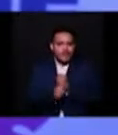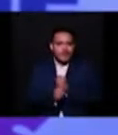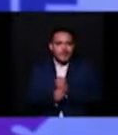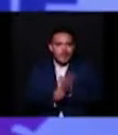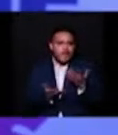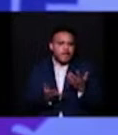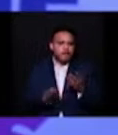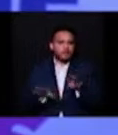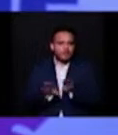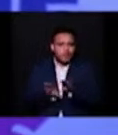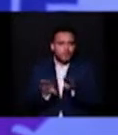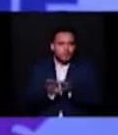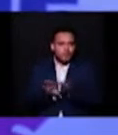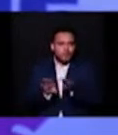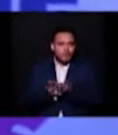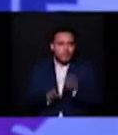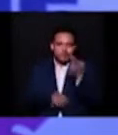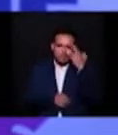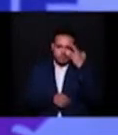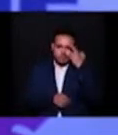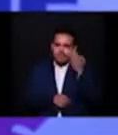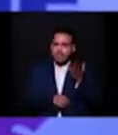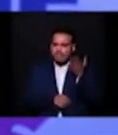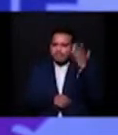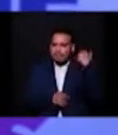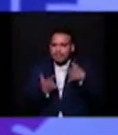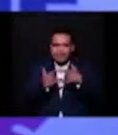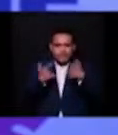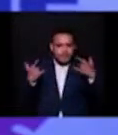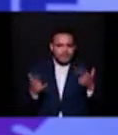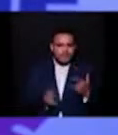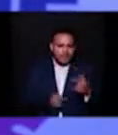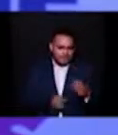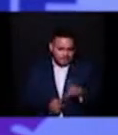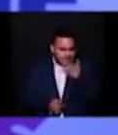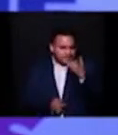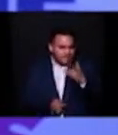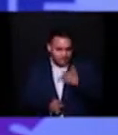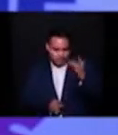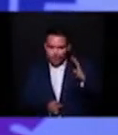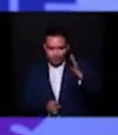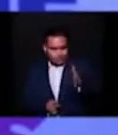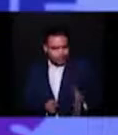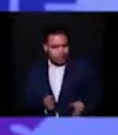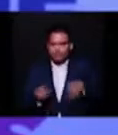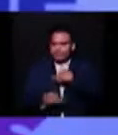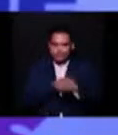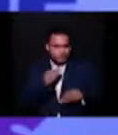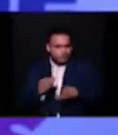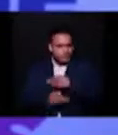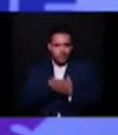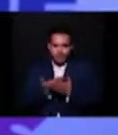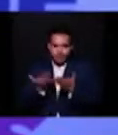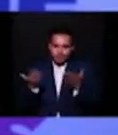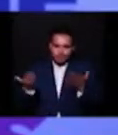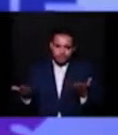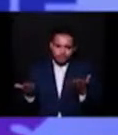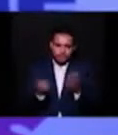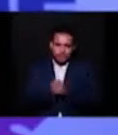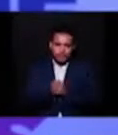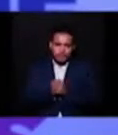hace ella al llegar a la gubernatura es renovar la fiscalía, echan al fiscal anticorrupción